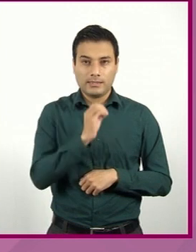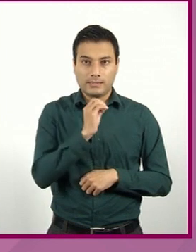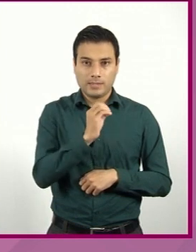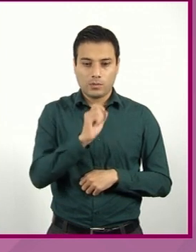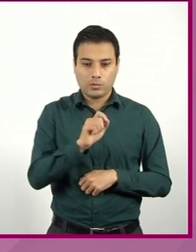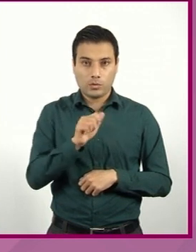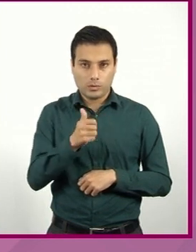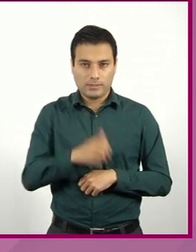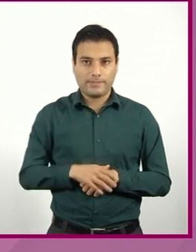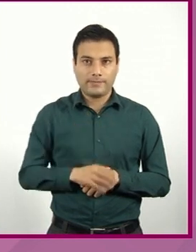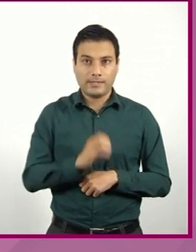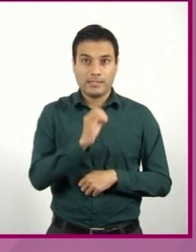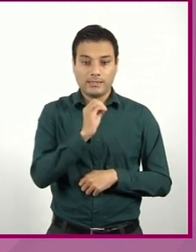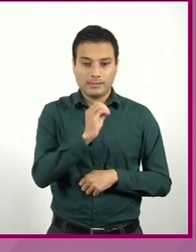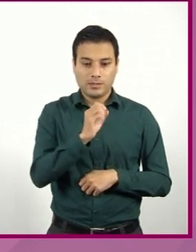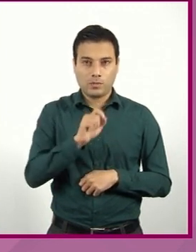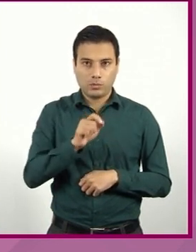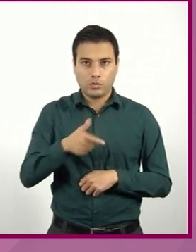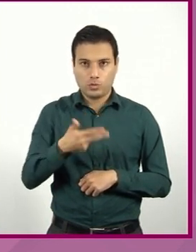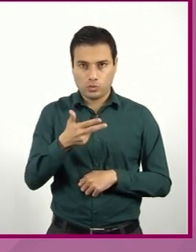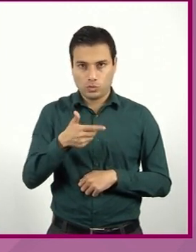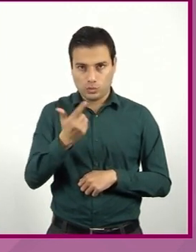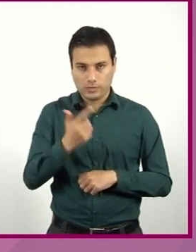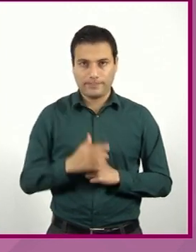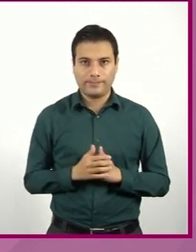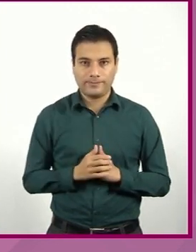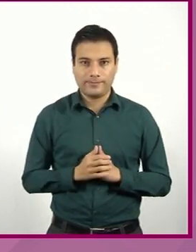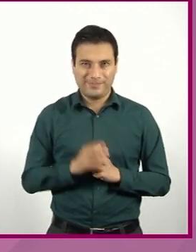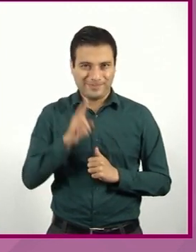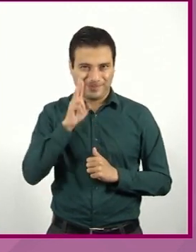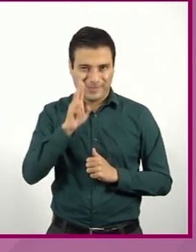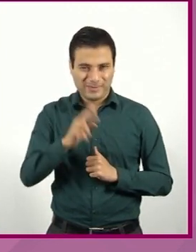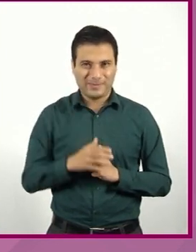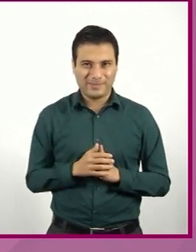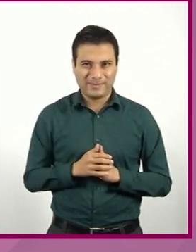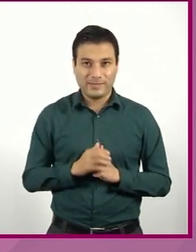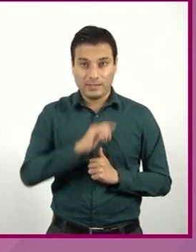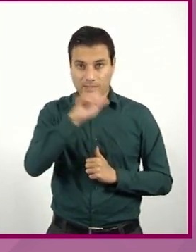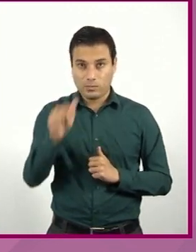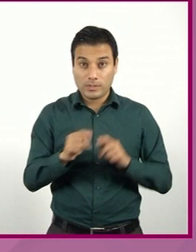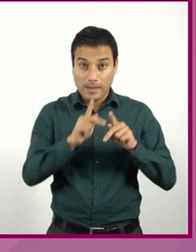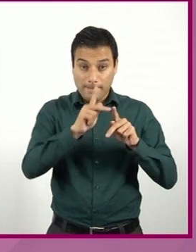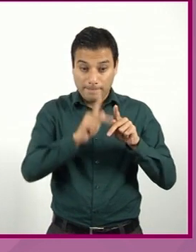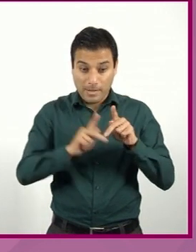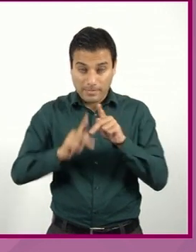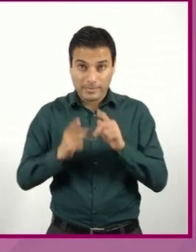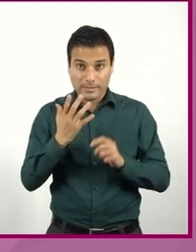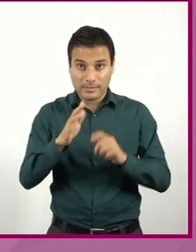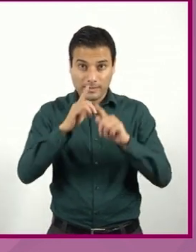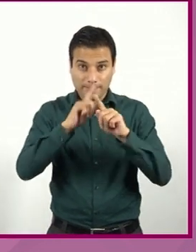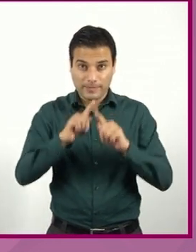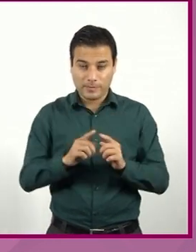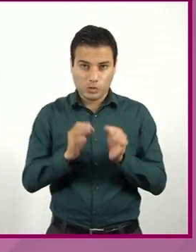el 12 centésimos. Al dividir en 10 partes iguales,